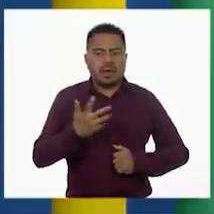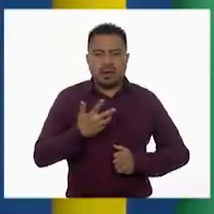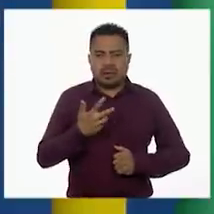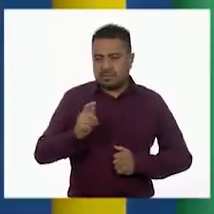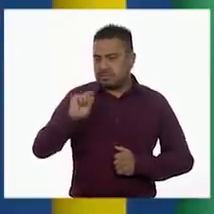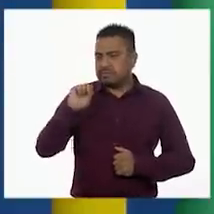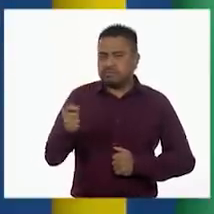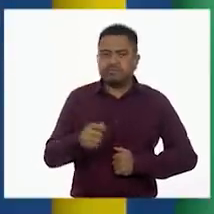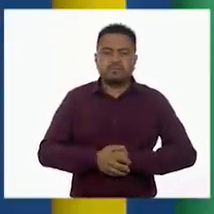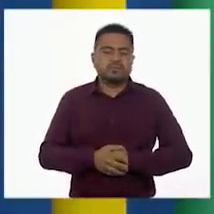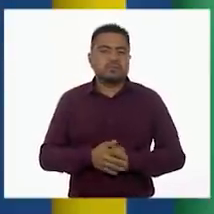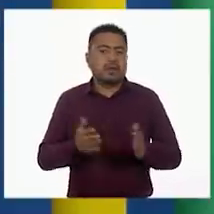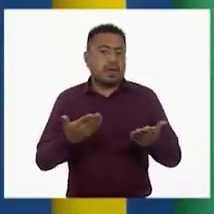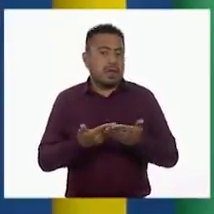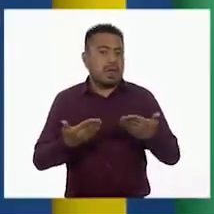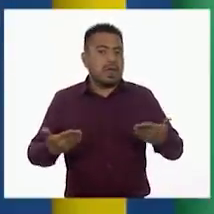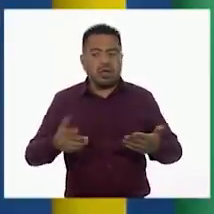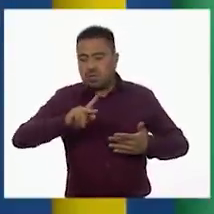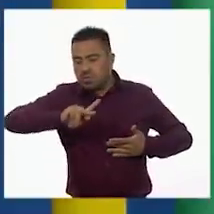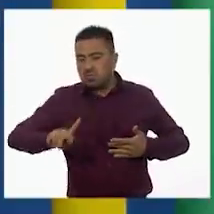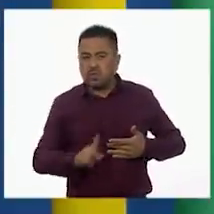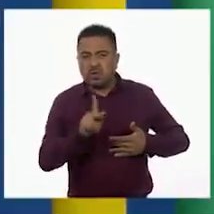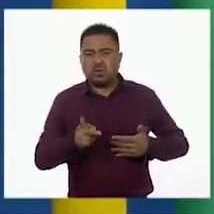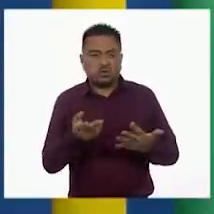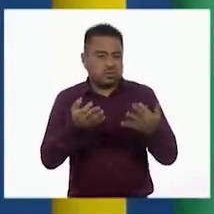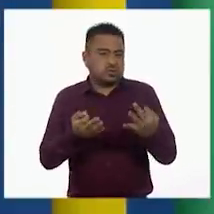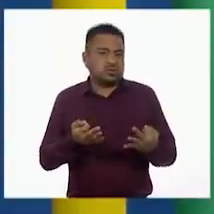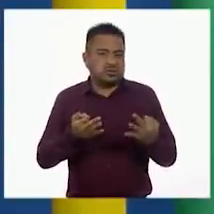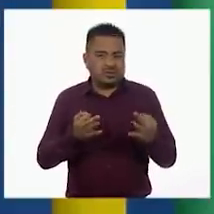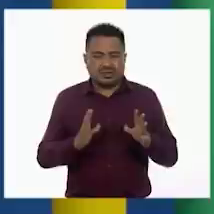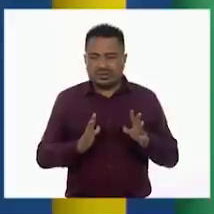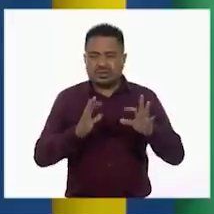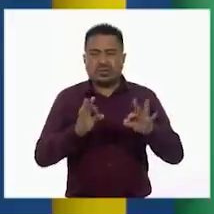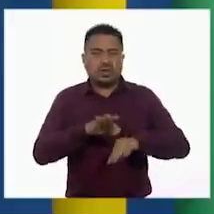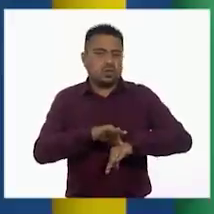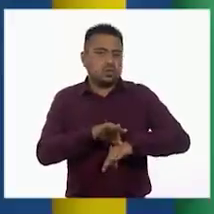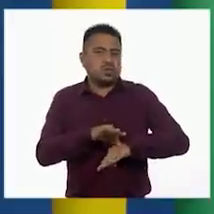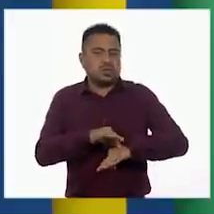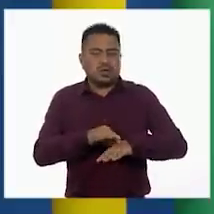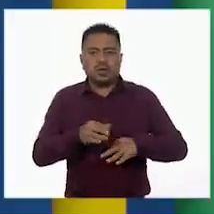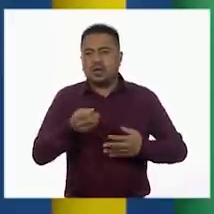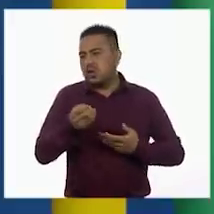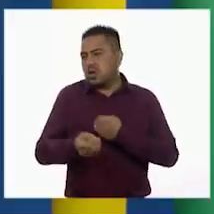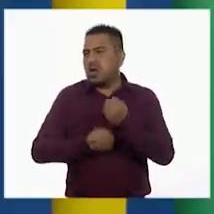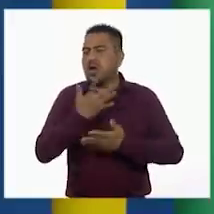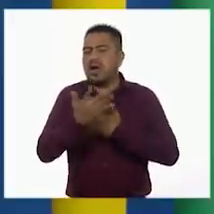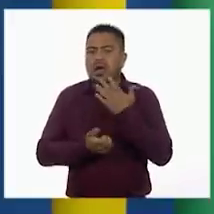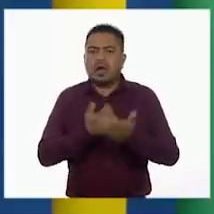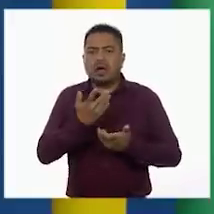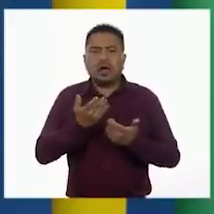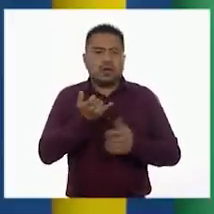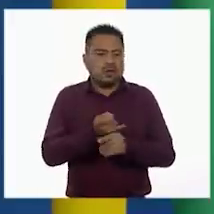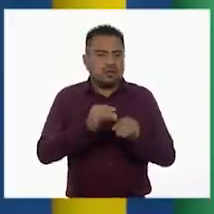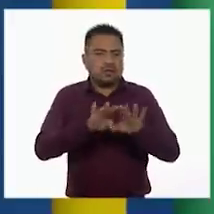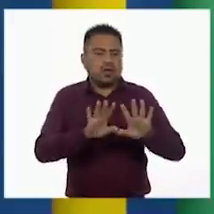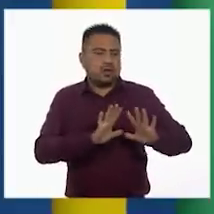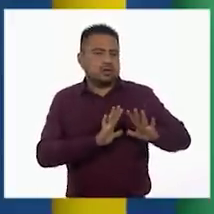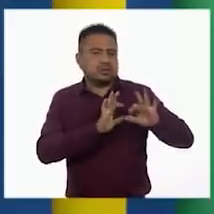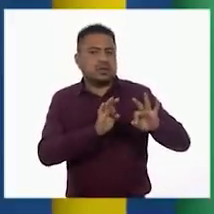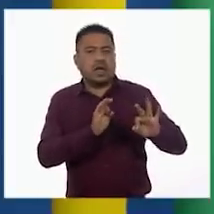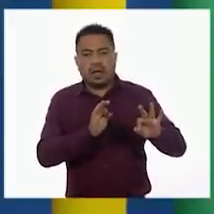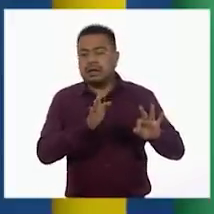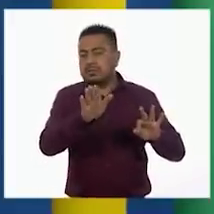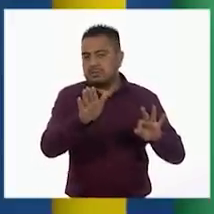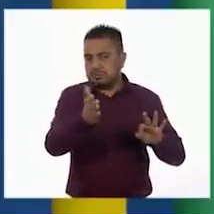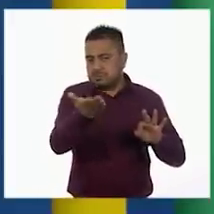tenido. En el caso de los pueblos originarios, los testimonios orales son una fuente de información, así